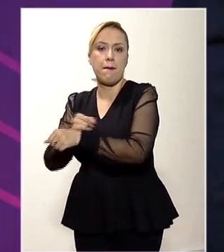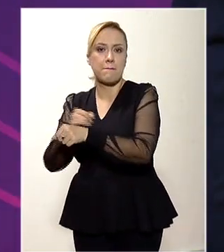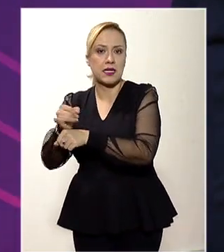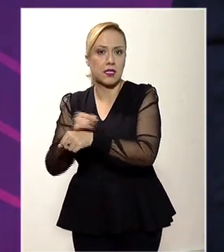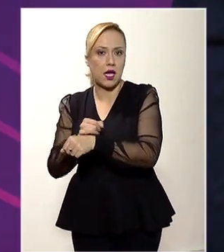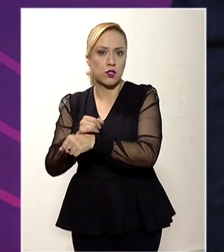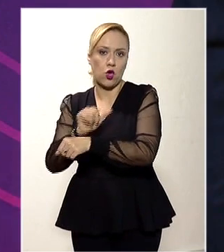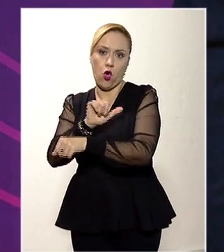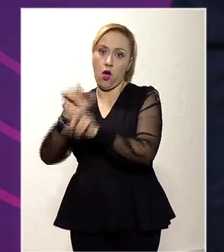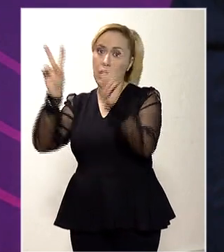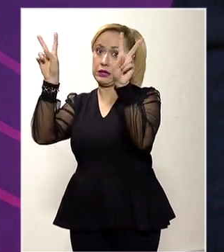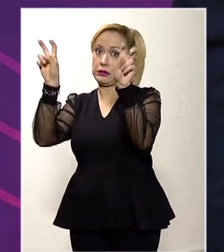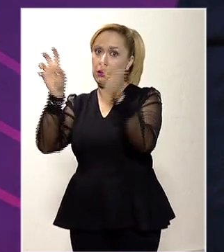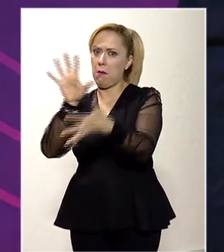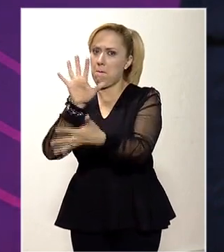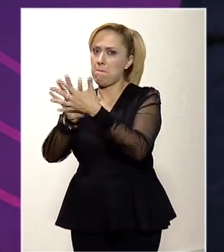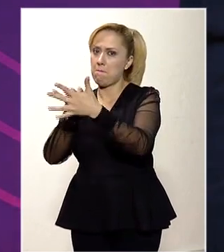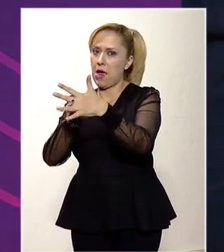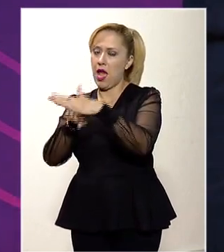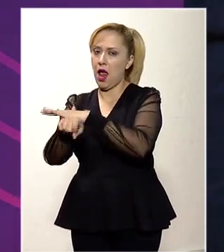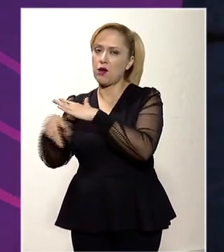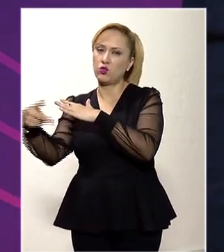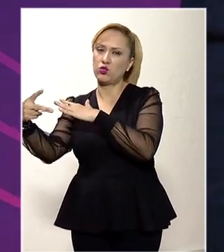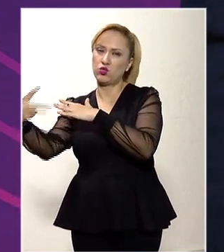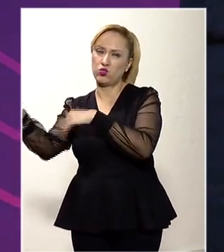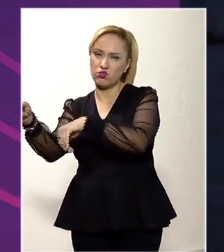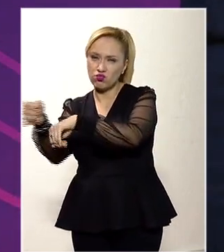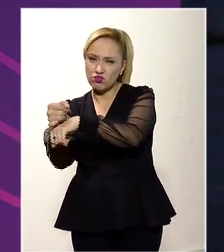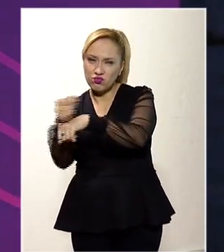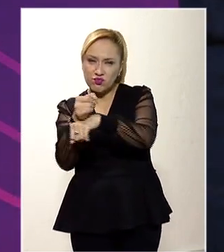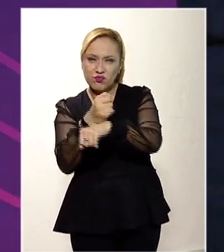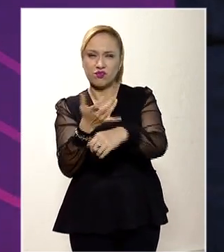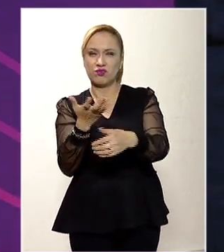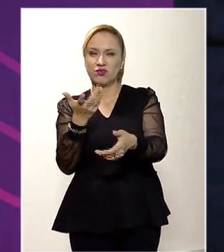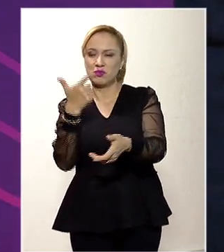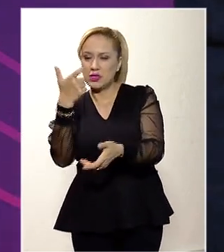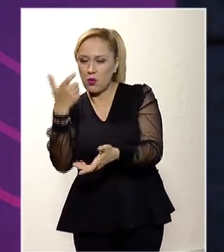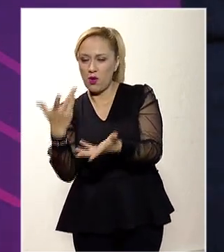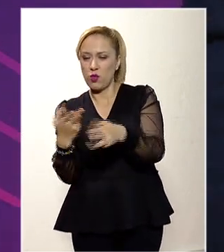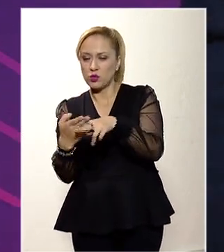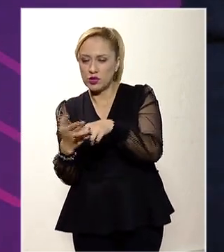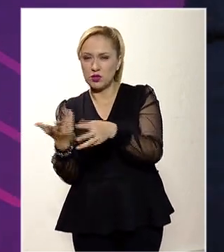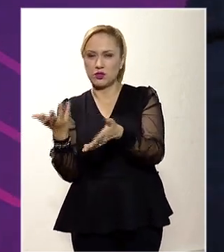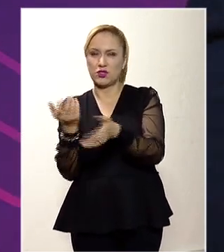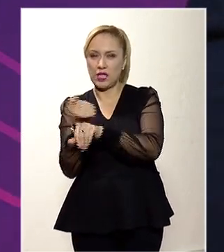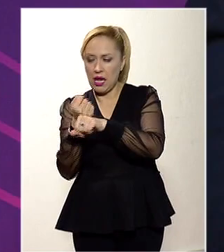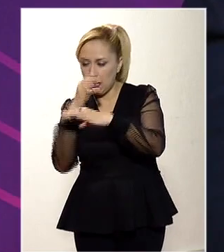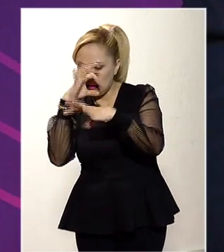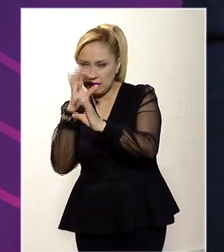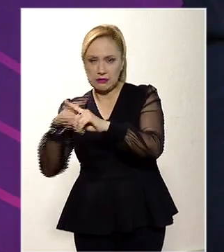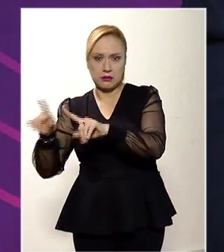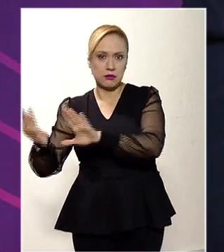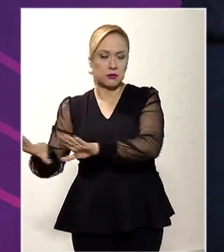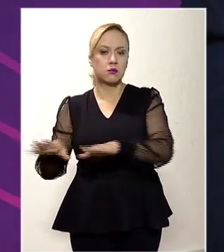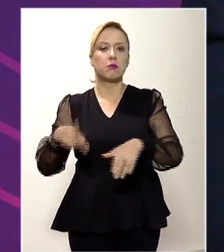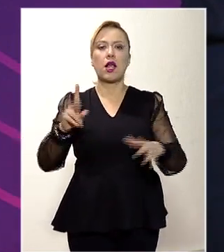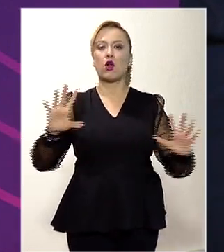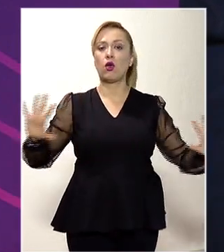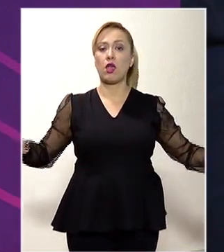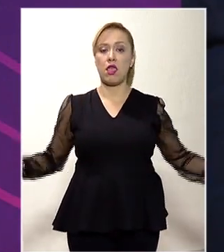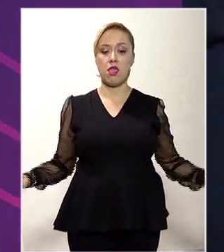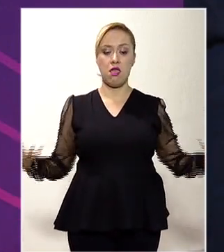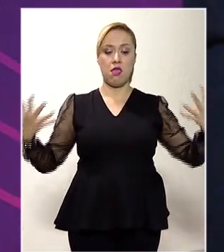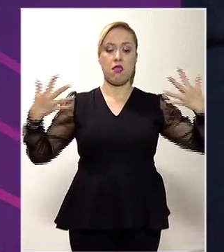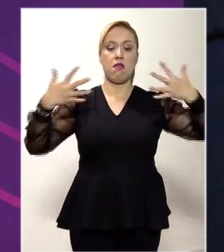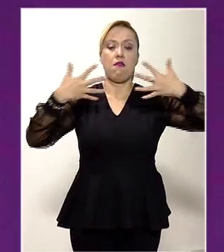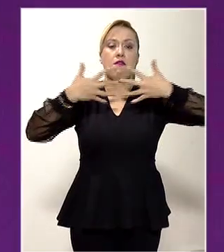netamente penal, que es una separación que al final no puede ser absoluta, ¿no? Entonces nuestro sistema es un híbrido, en cierta forma, ¿no?